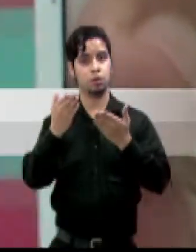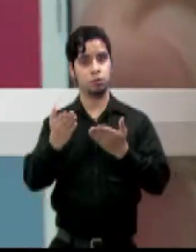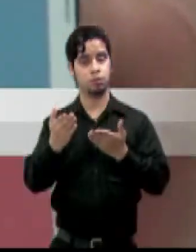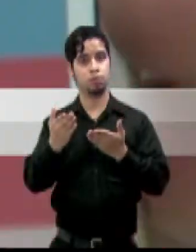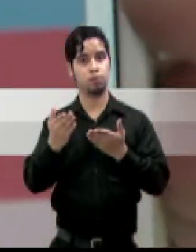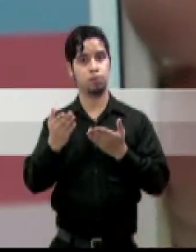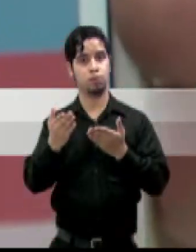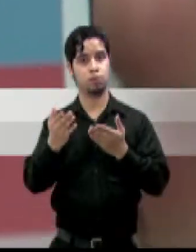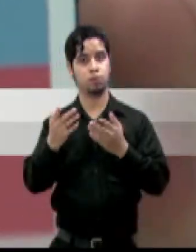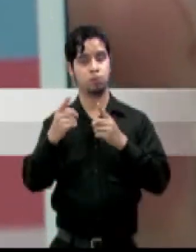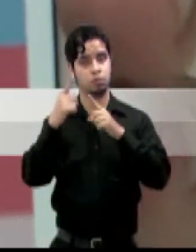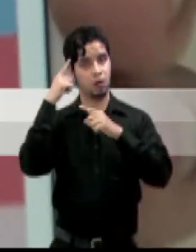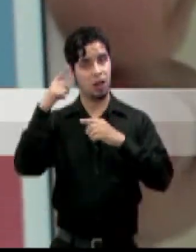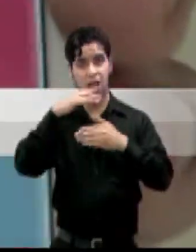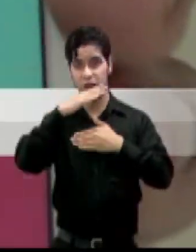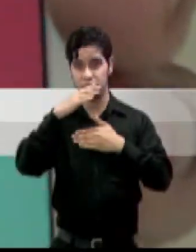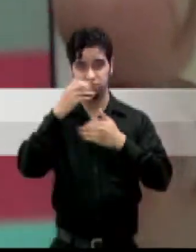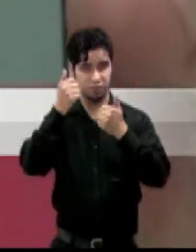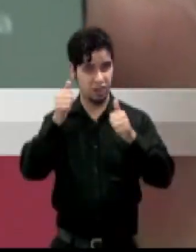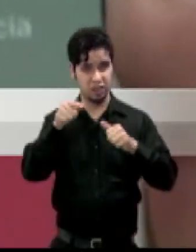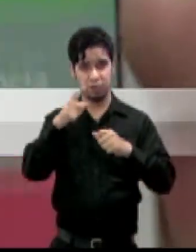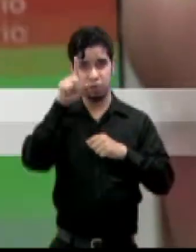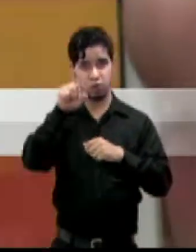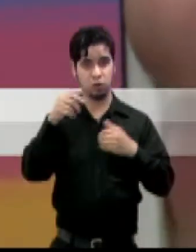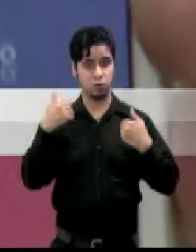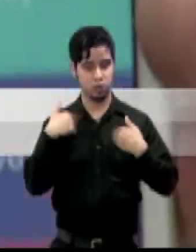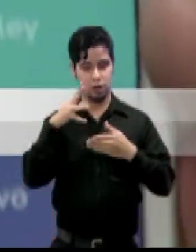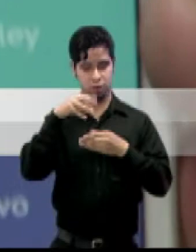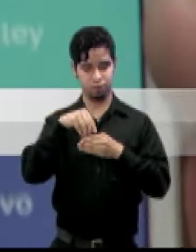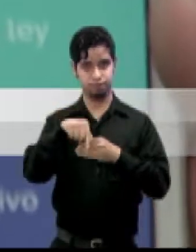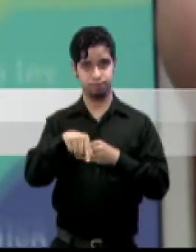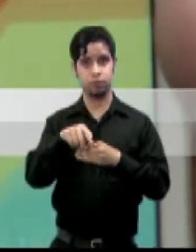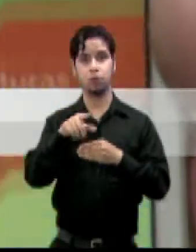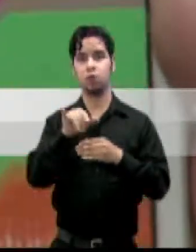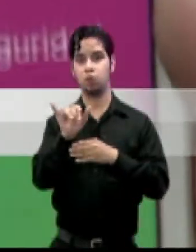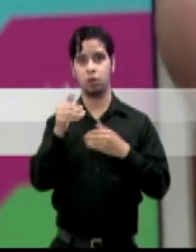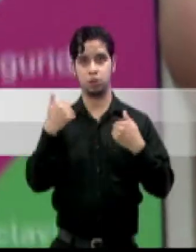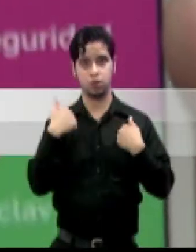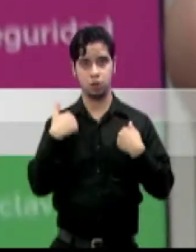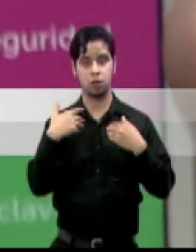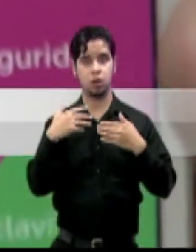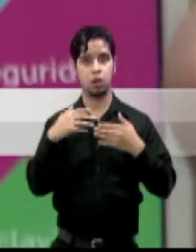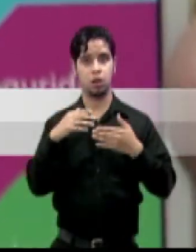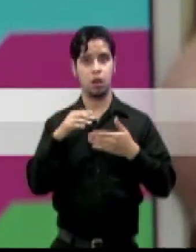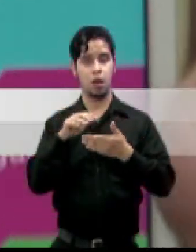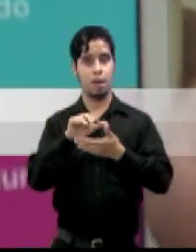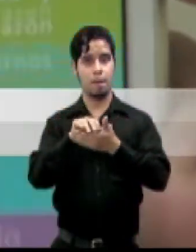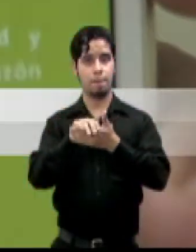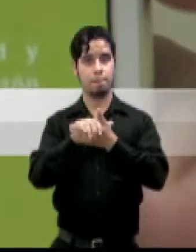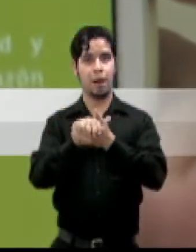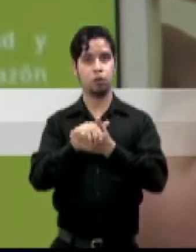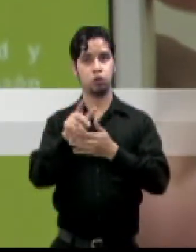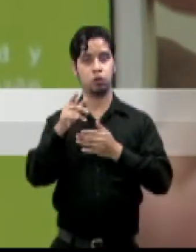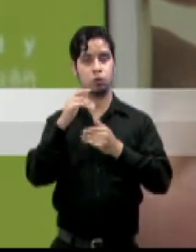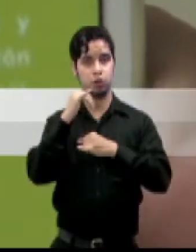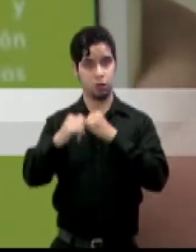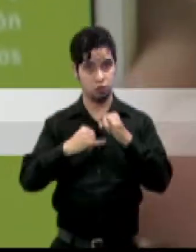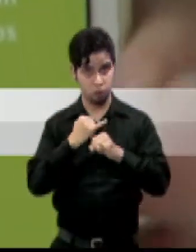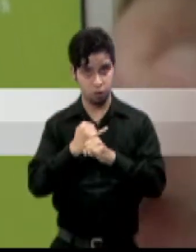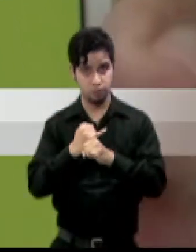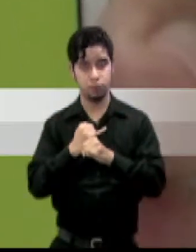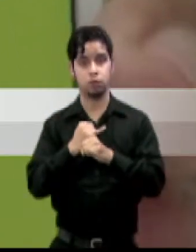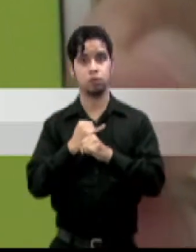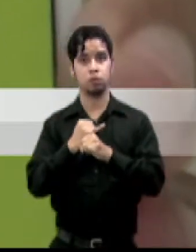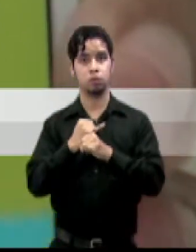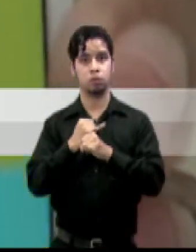para cualquier pregunta que tenga. Allí también se incluyen los pactos internacionales de donde surgen los derechos civiles